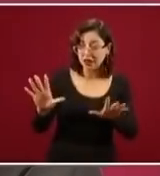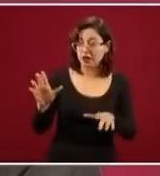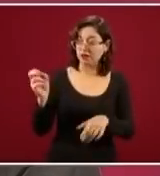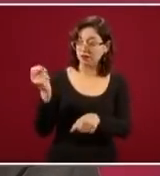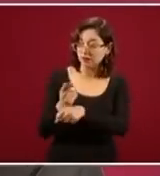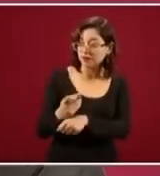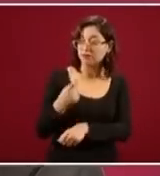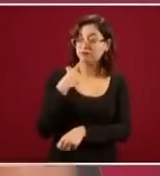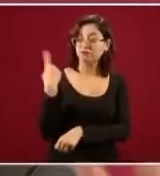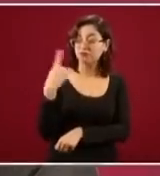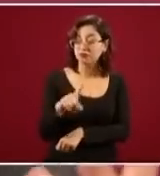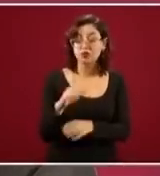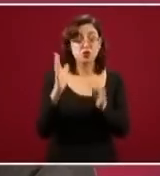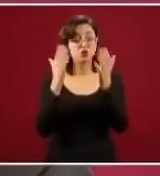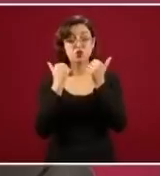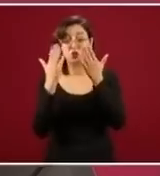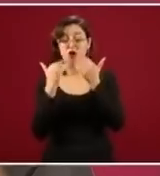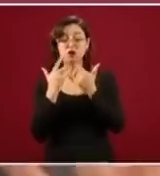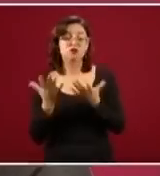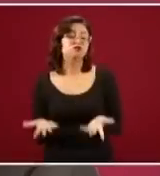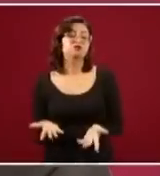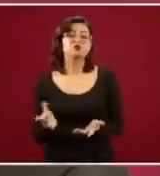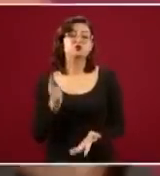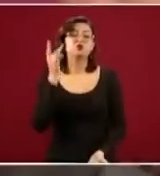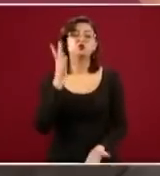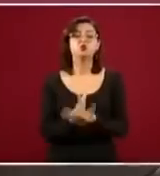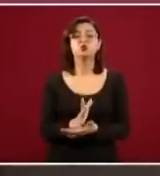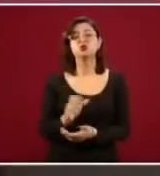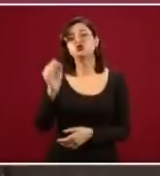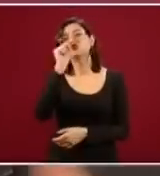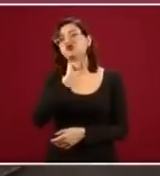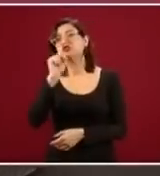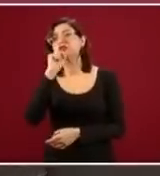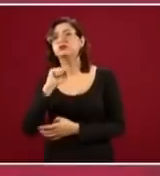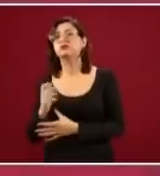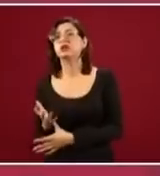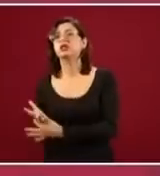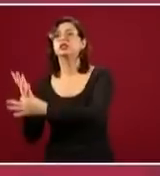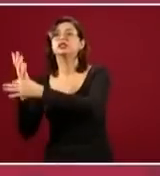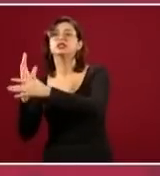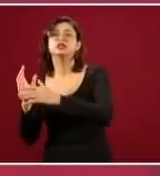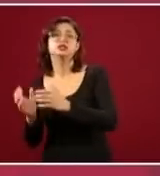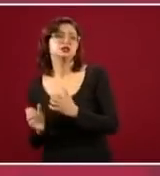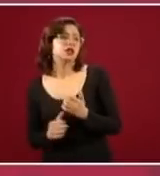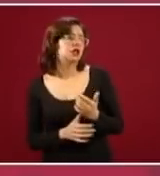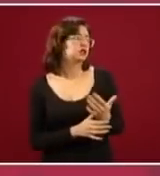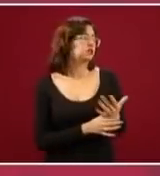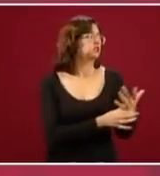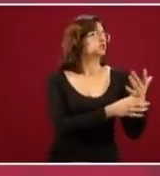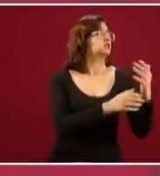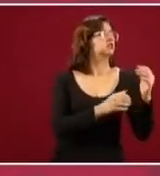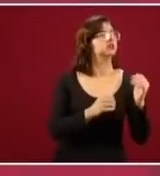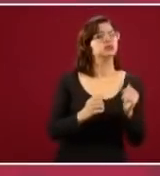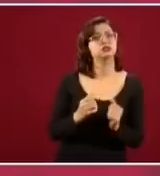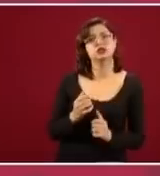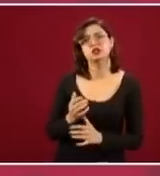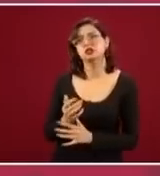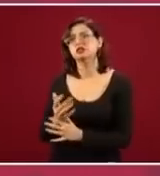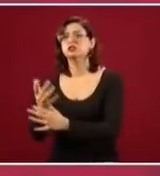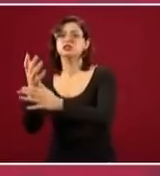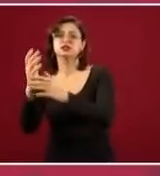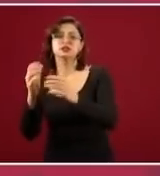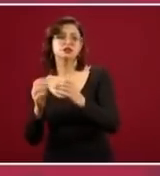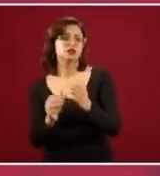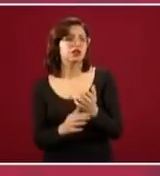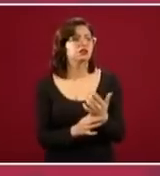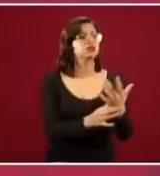esto se convierte en un ruido, en un rumor. Dicen que allá hay desabasto, dicen que ahí no le hicieron la cirugía, dicen.